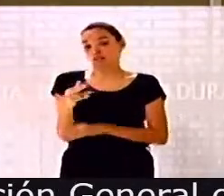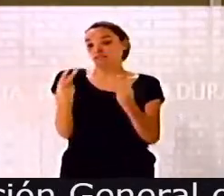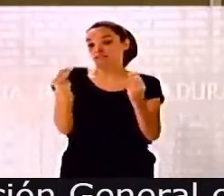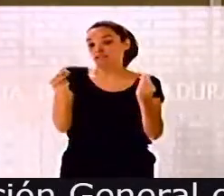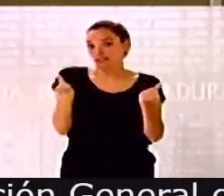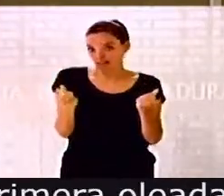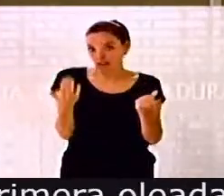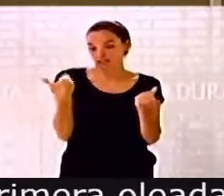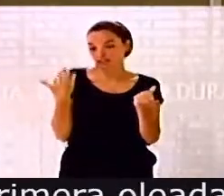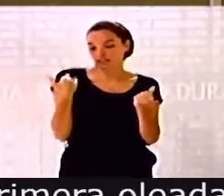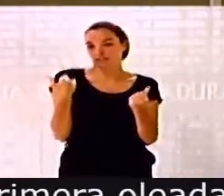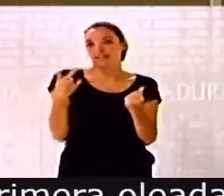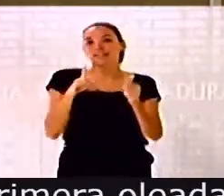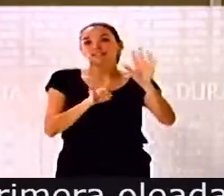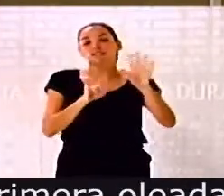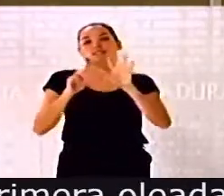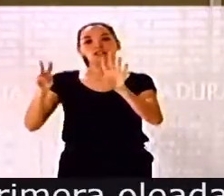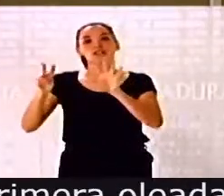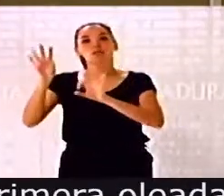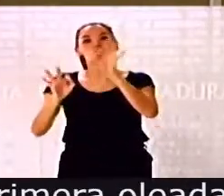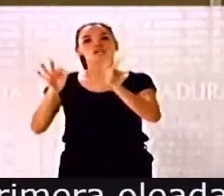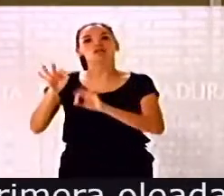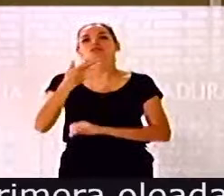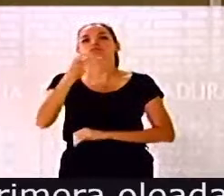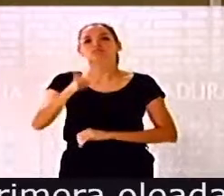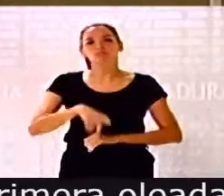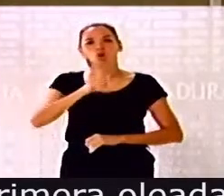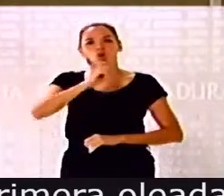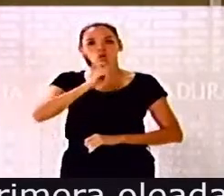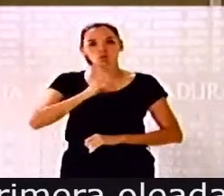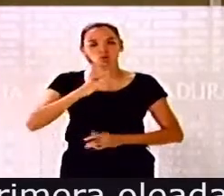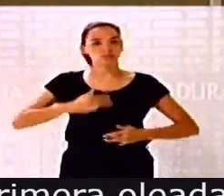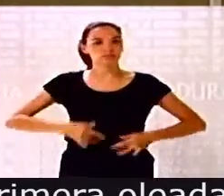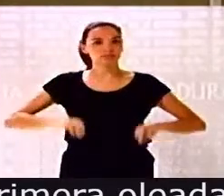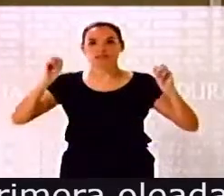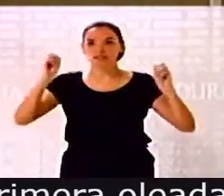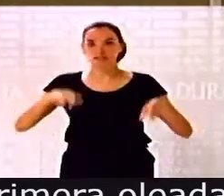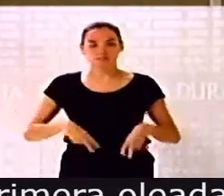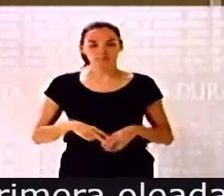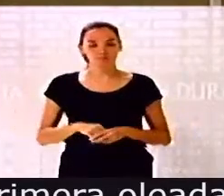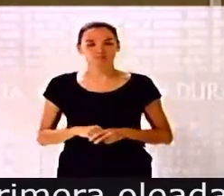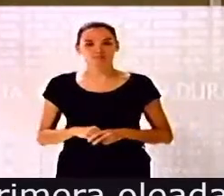el 67% de ellos son asintomáticos.